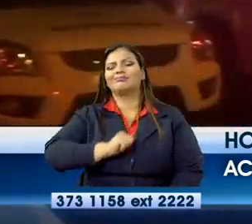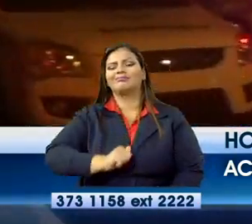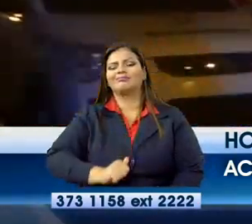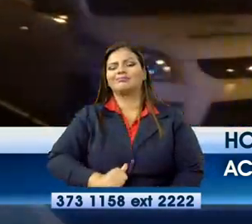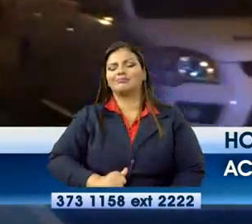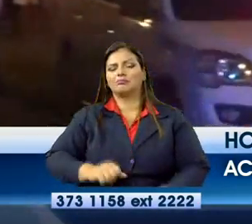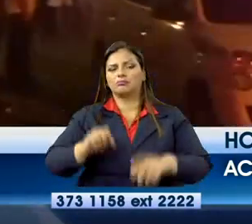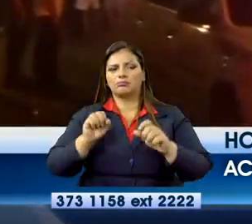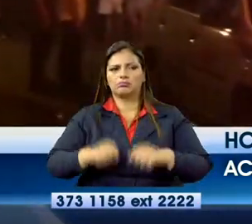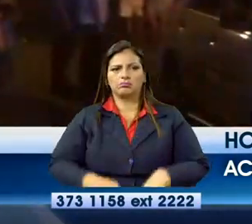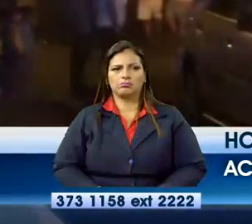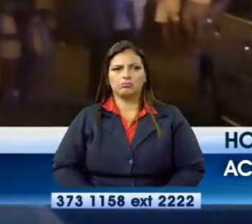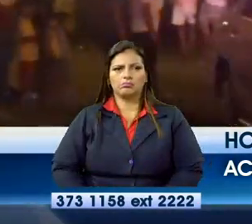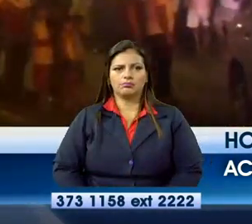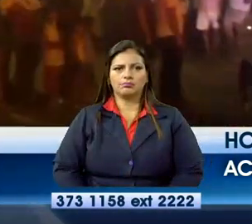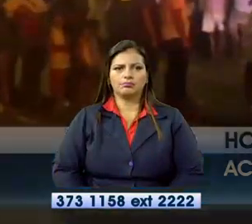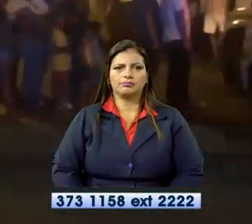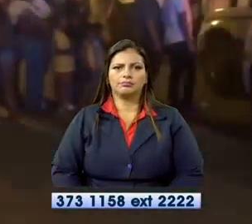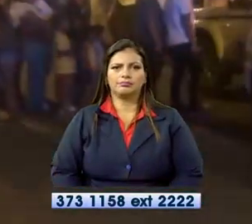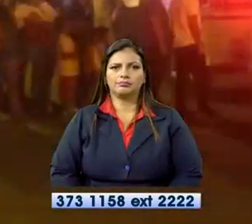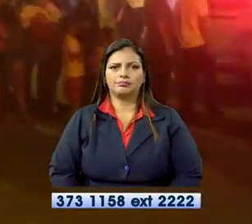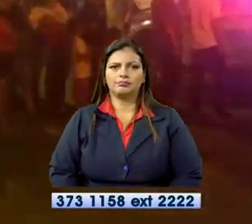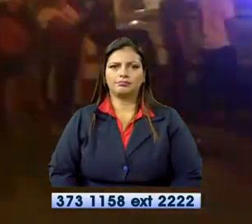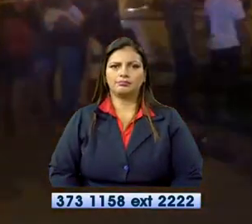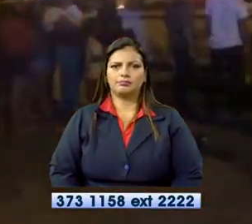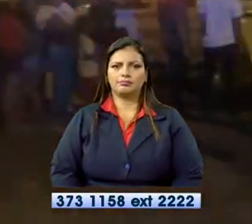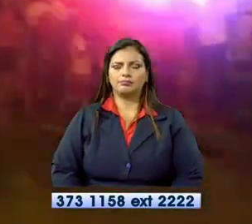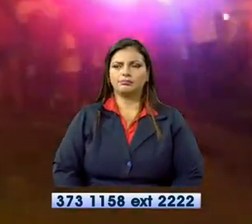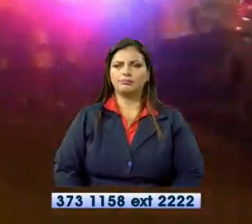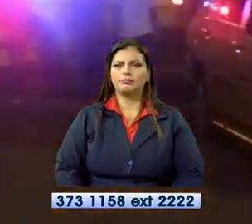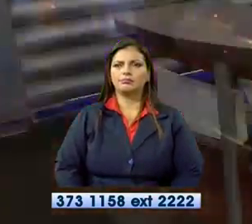Desde Jaramijó, provincia de Manabí, informó Wendy Delgado.